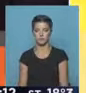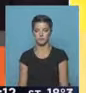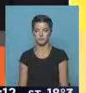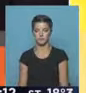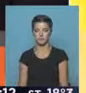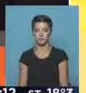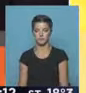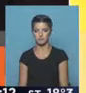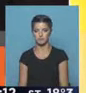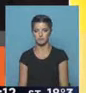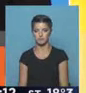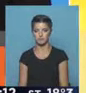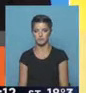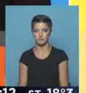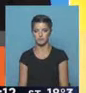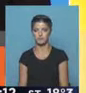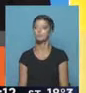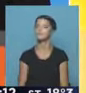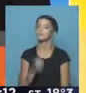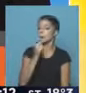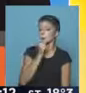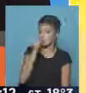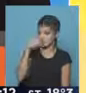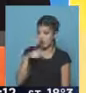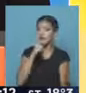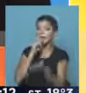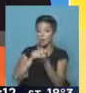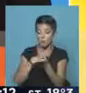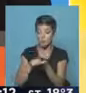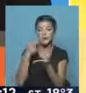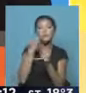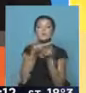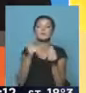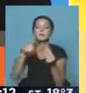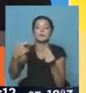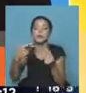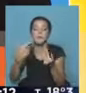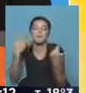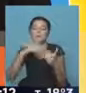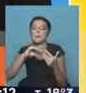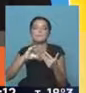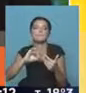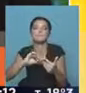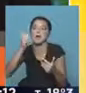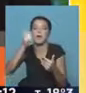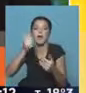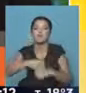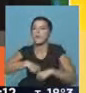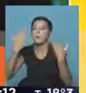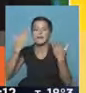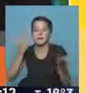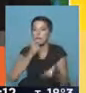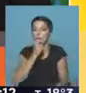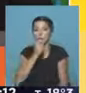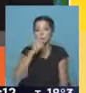que tal como se presentan las encuestas, mañana puede pasar cualquier cosa, es decir, puede pasar lo previsible, que